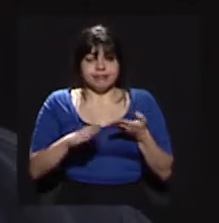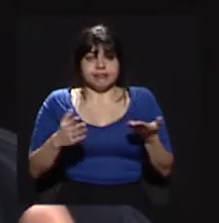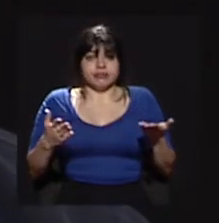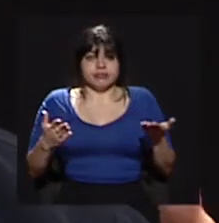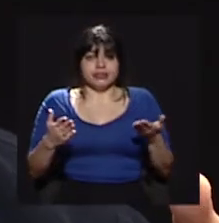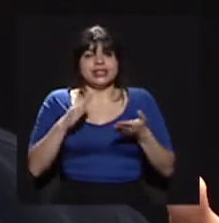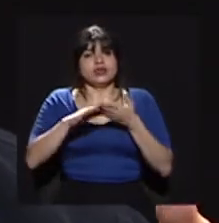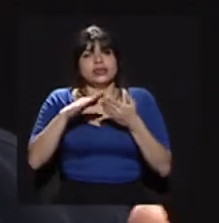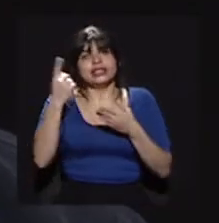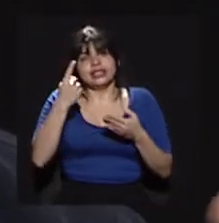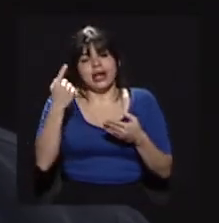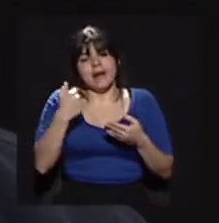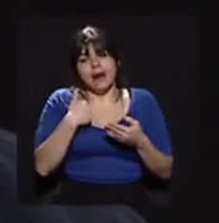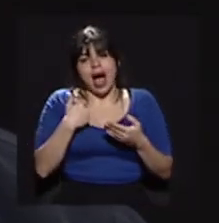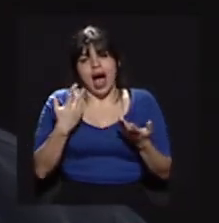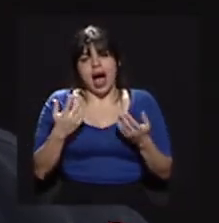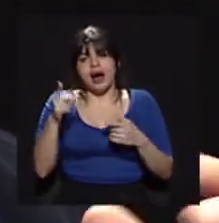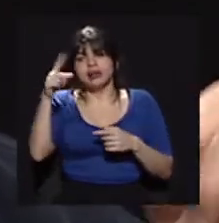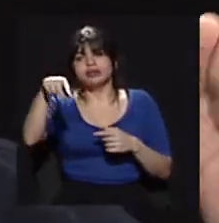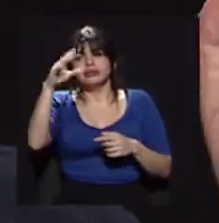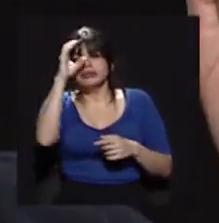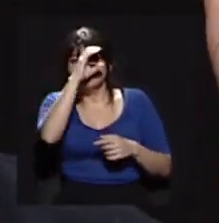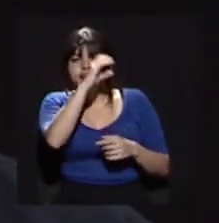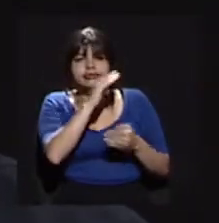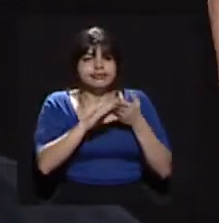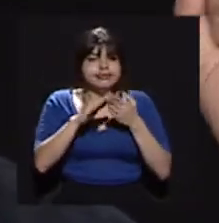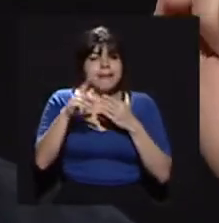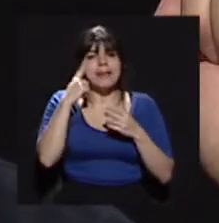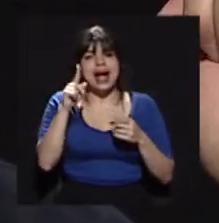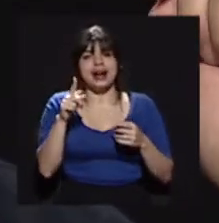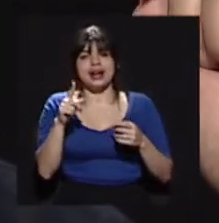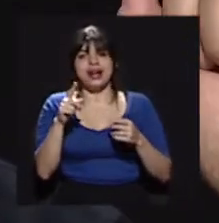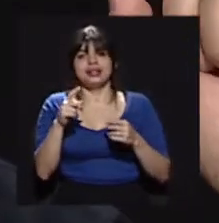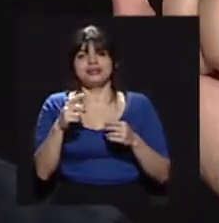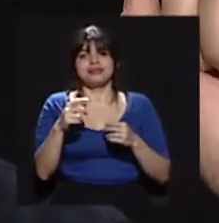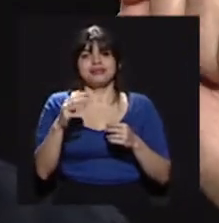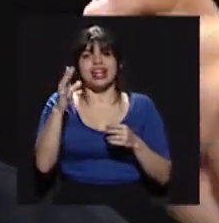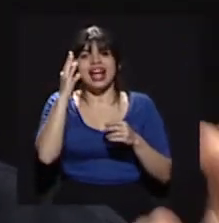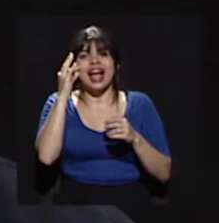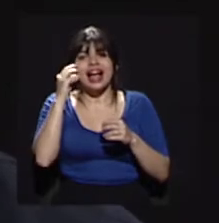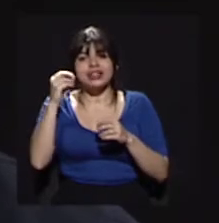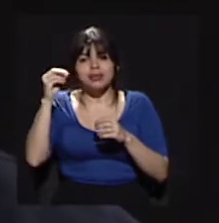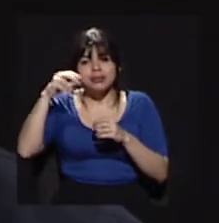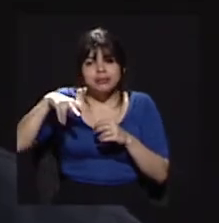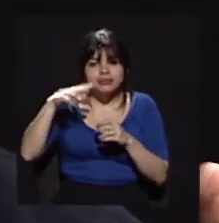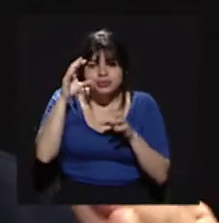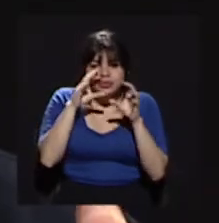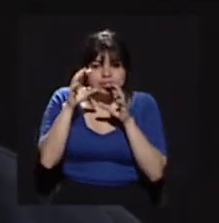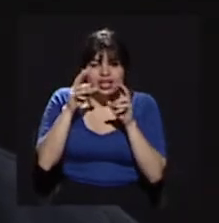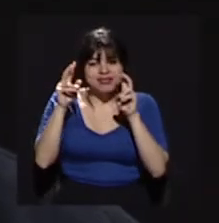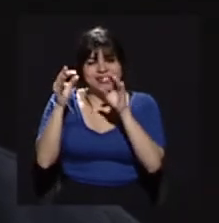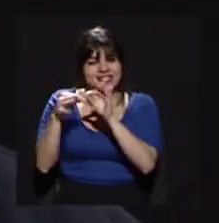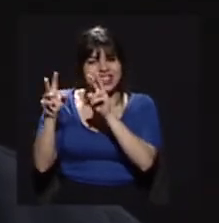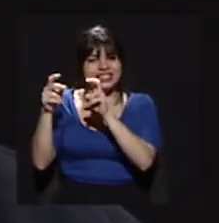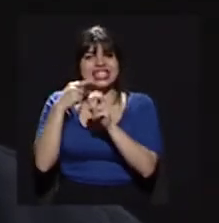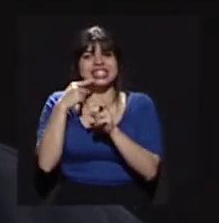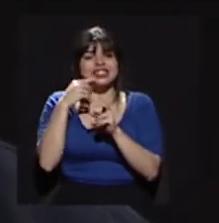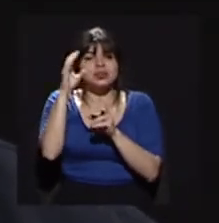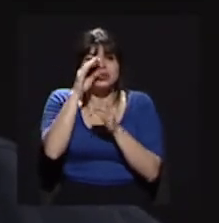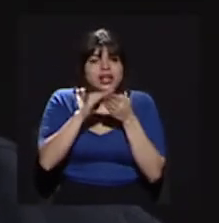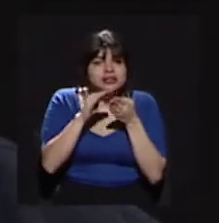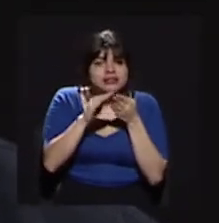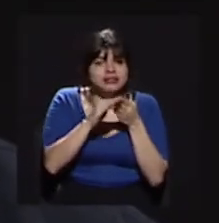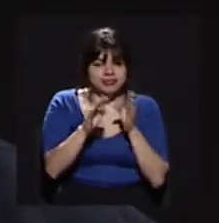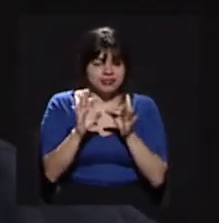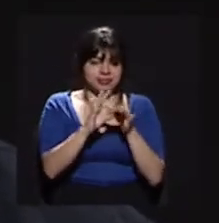la excusa siempre va a haber y andan buscando las para buscarle tres pies al gato como dice el dicho pero pero la pura verdad es que a mí